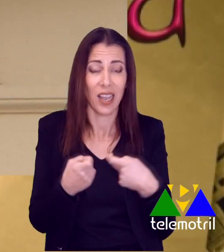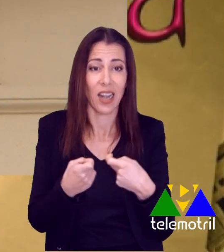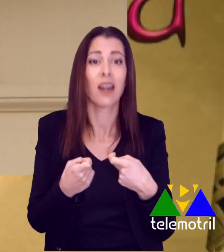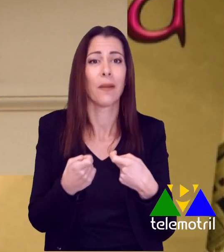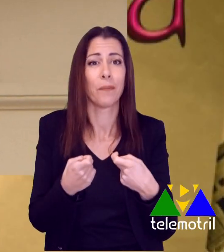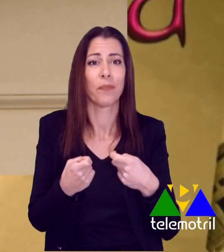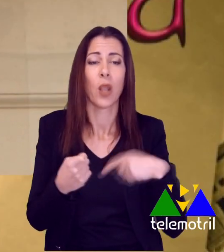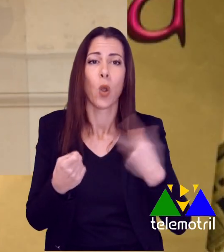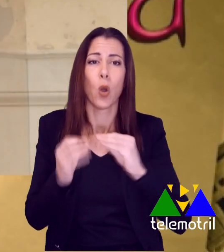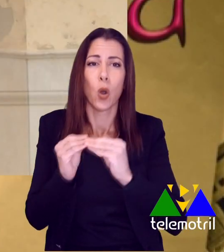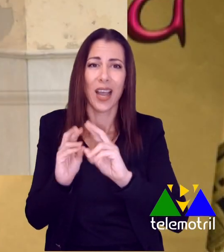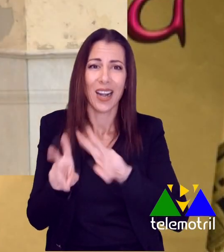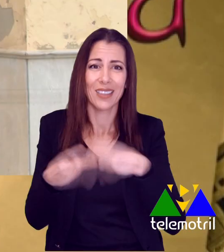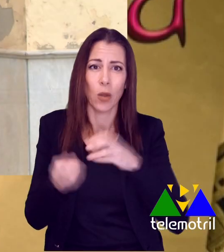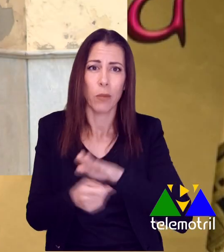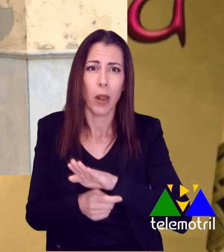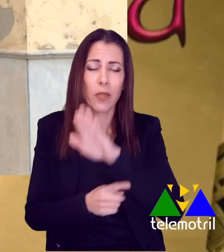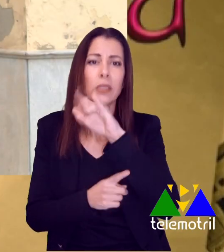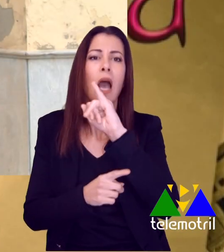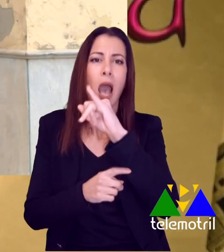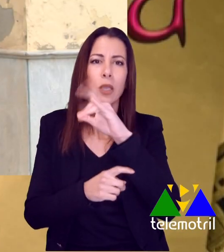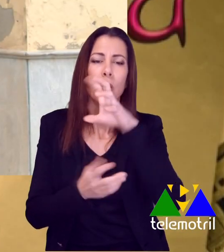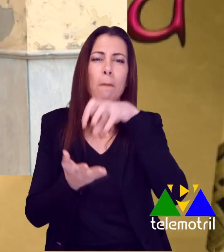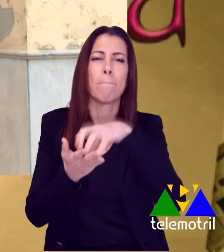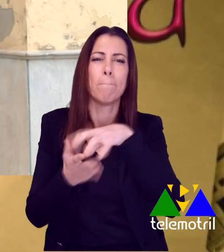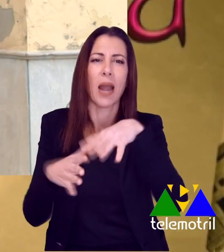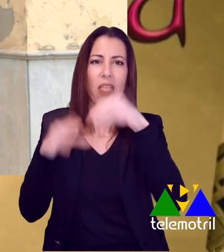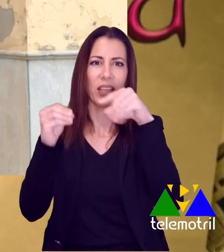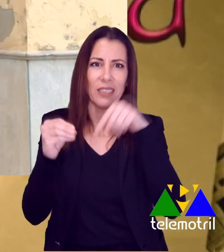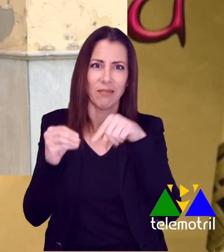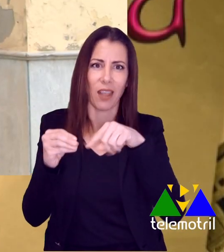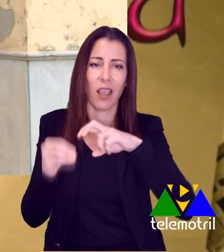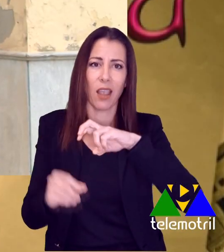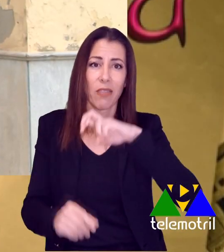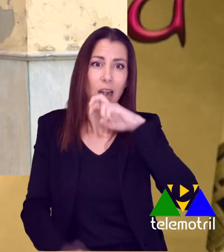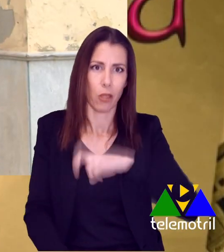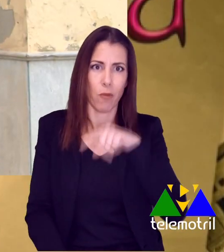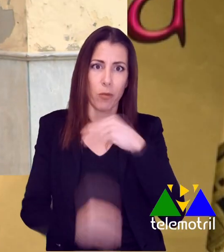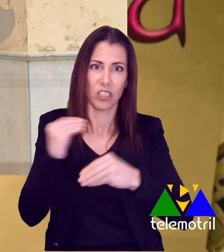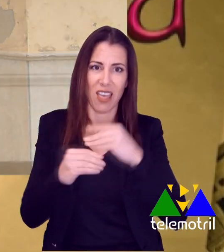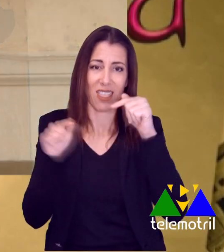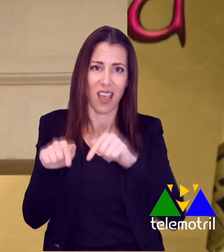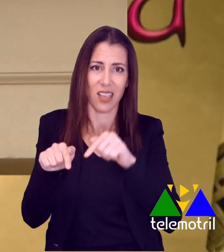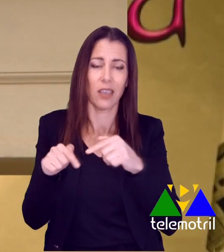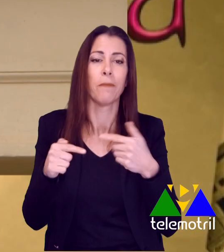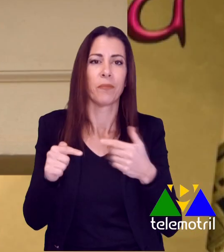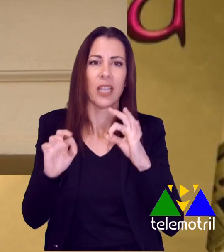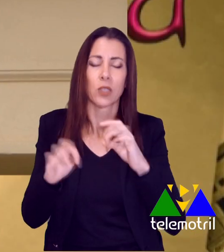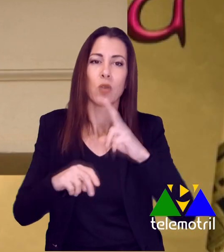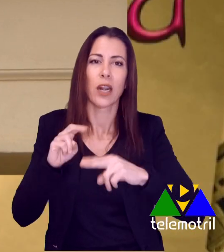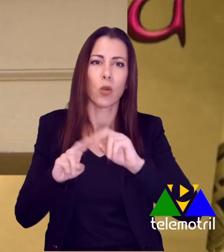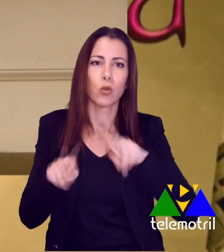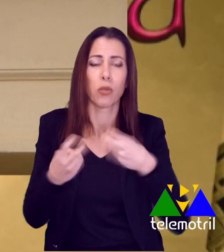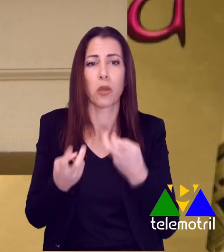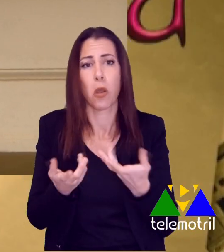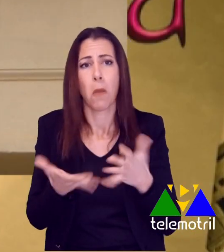el cerro, se hace un palacete arzobispal aquí, y esta es una reconstrucción, porque tampoco